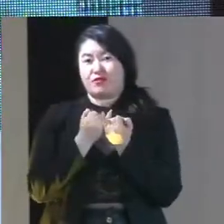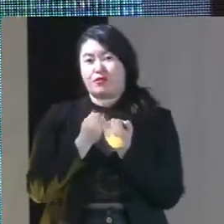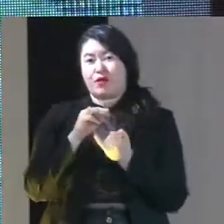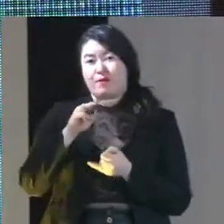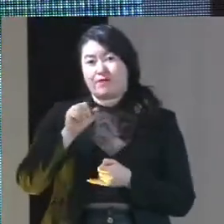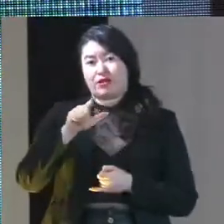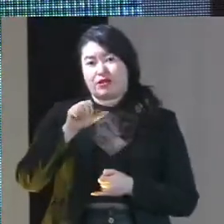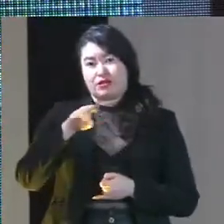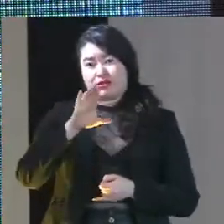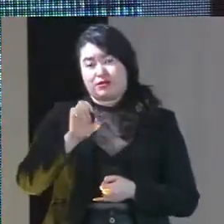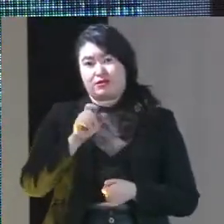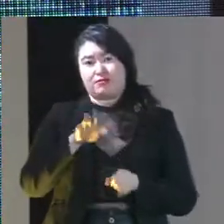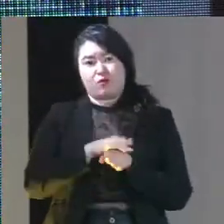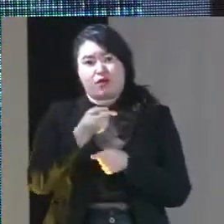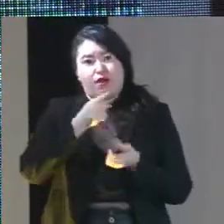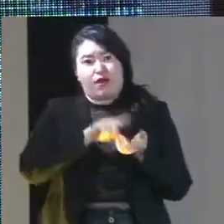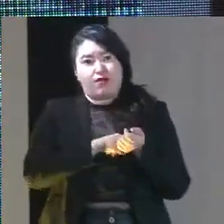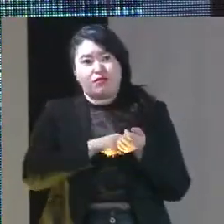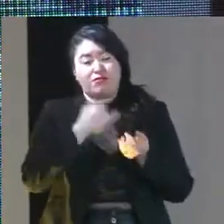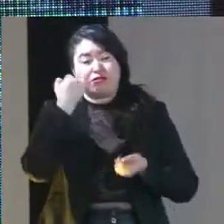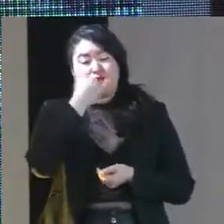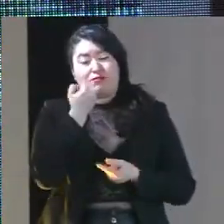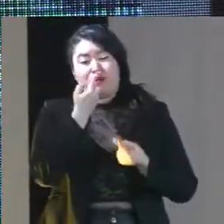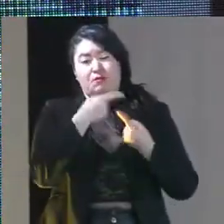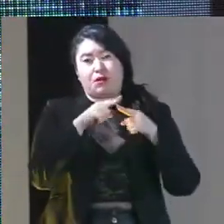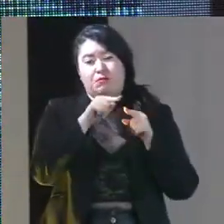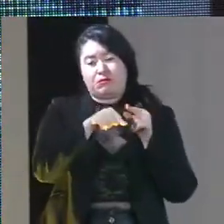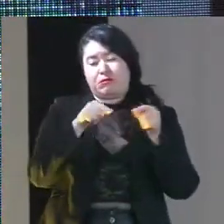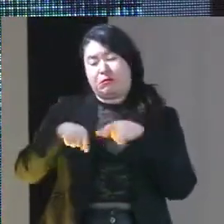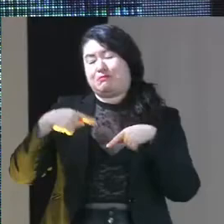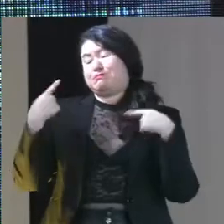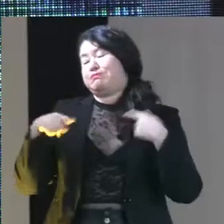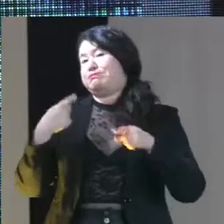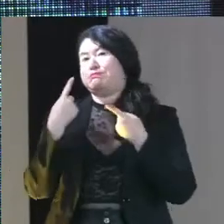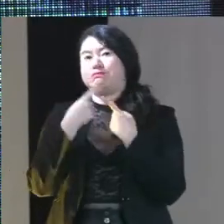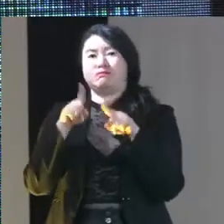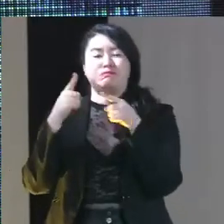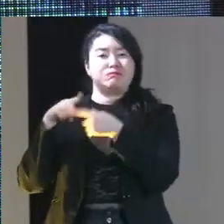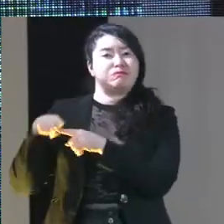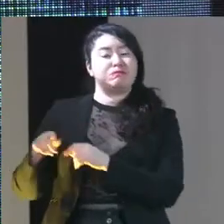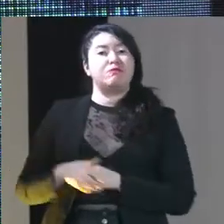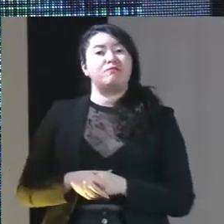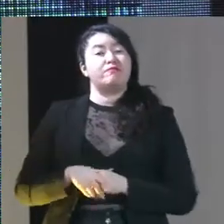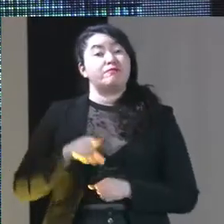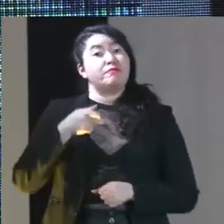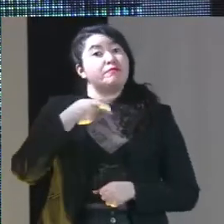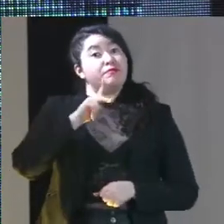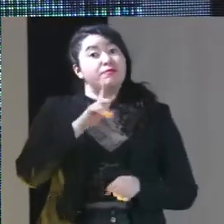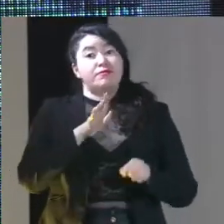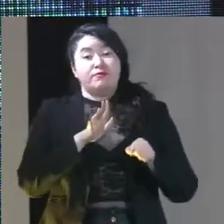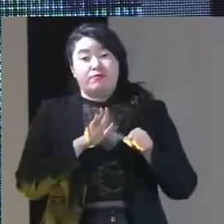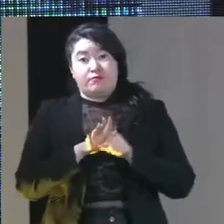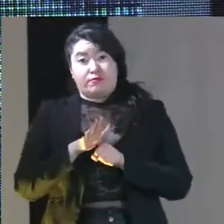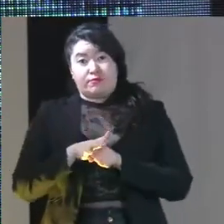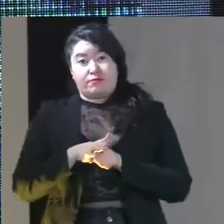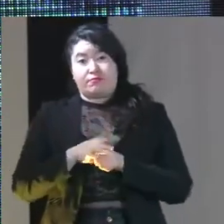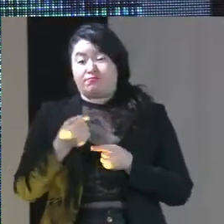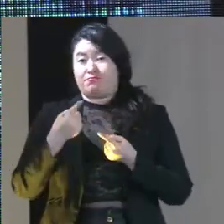eran tan numerosas como las tunas del Gran Tunal. En cambio, recios, curtidos